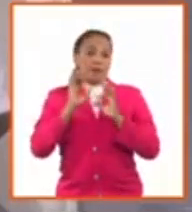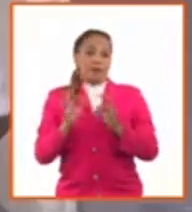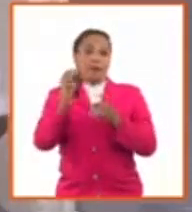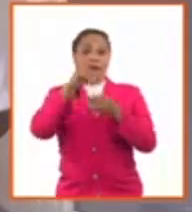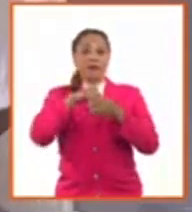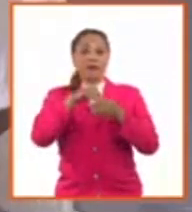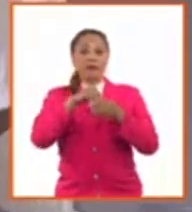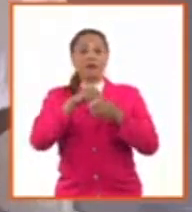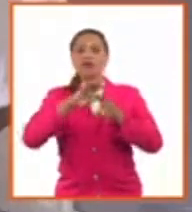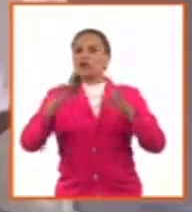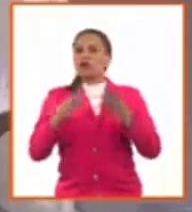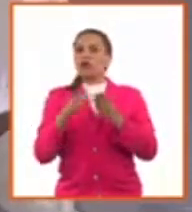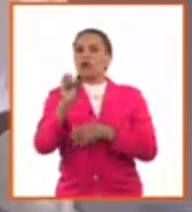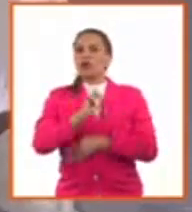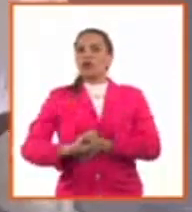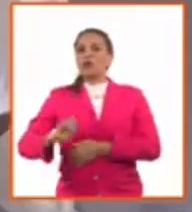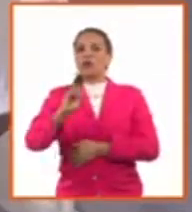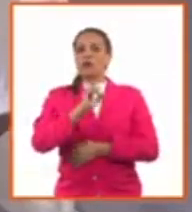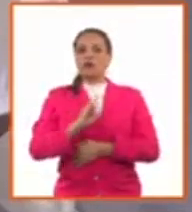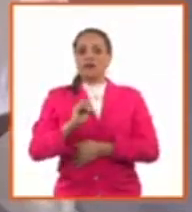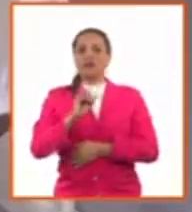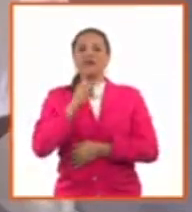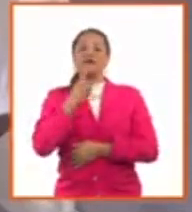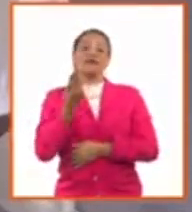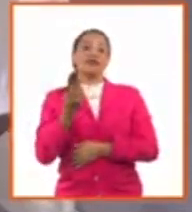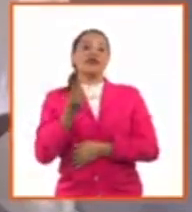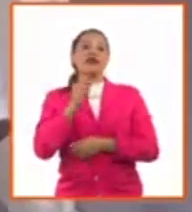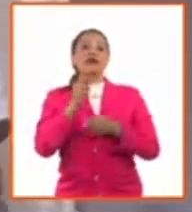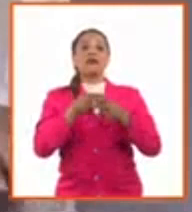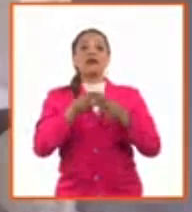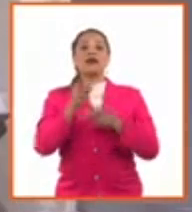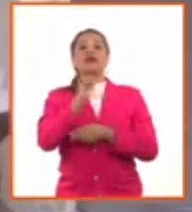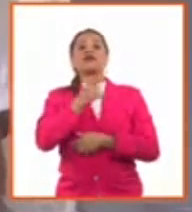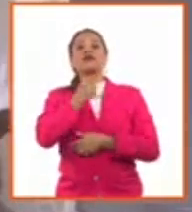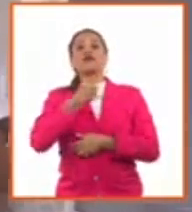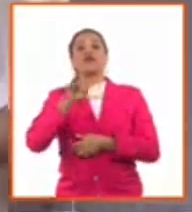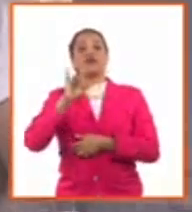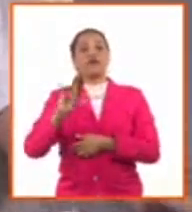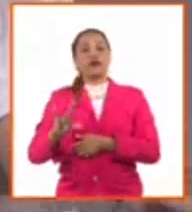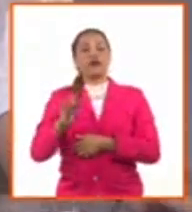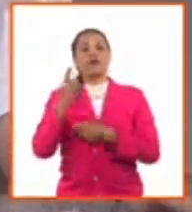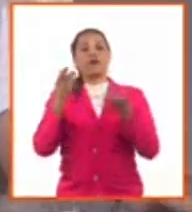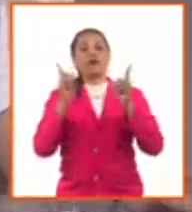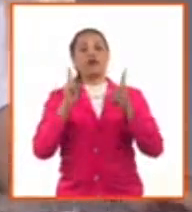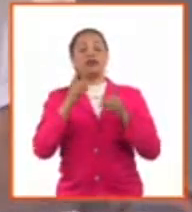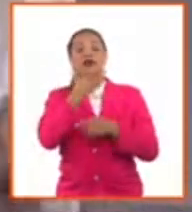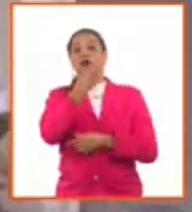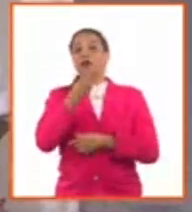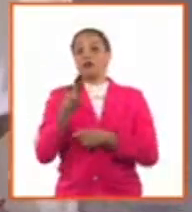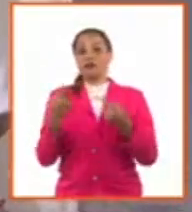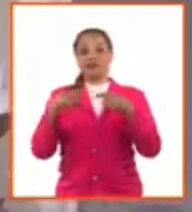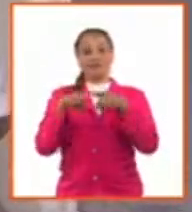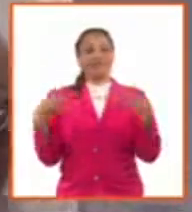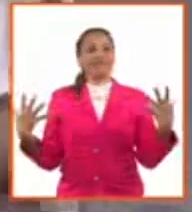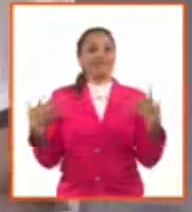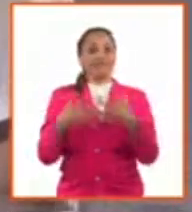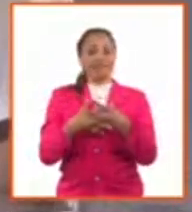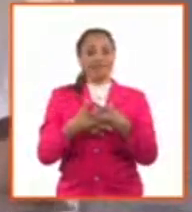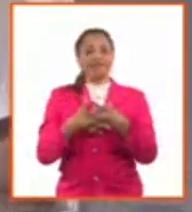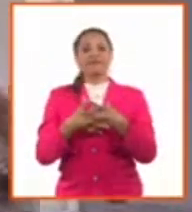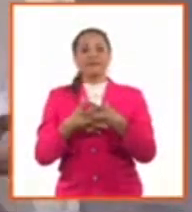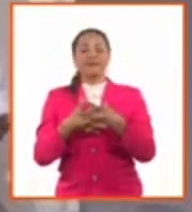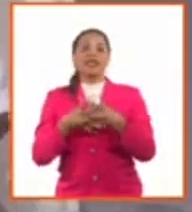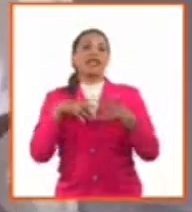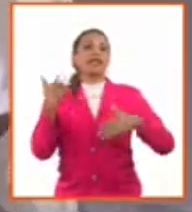supuesto, y todas las organizaciones juveniles y de masas y estudiantiles han formado parte. política de juventudes que también habla